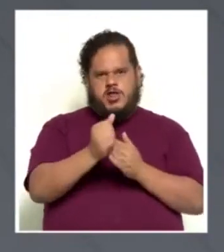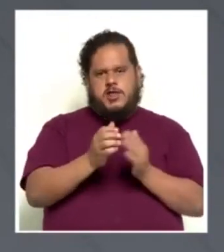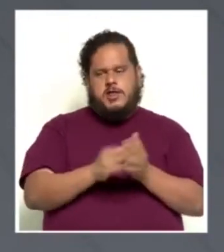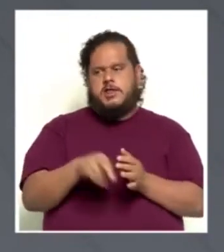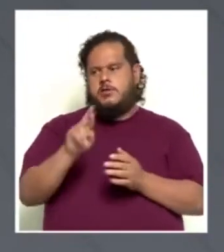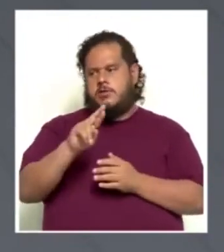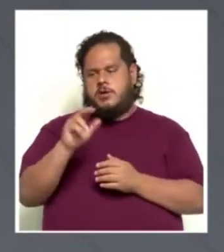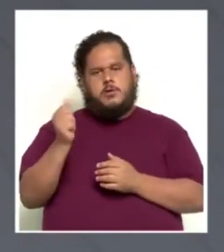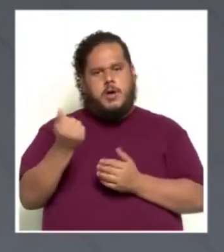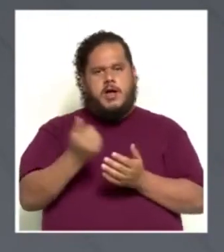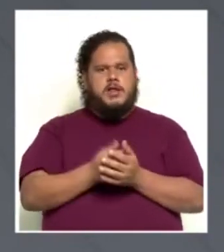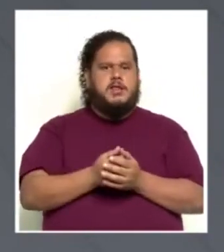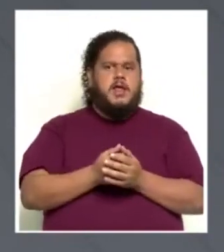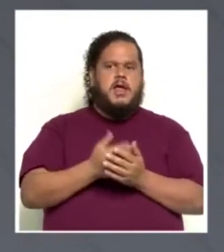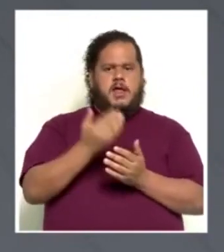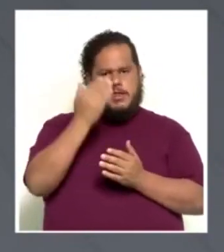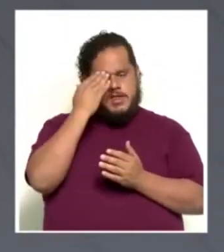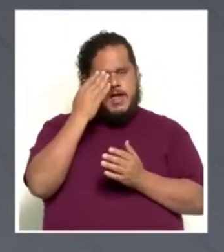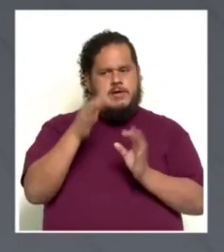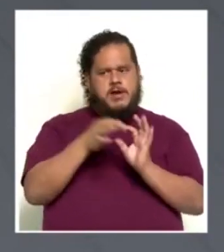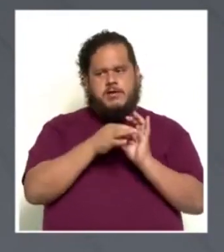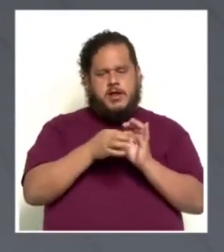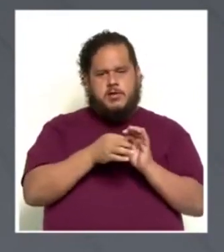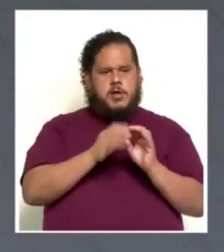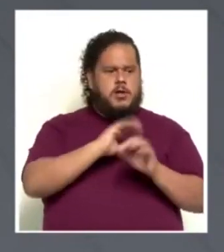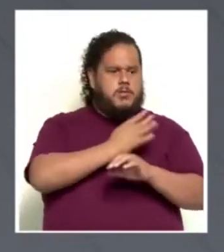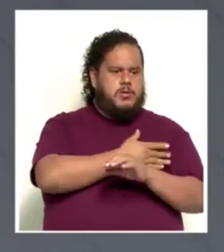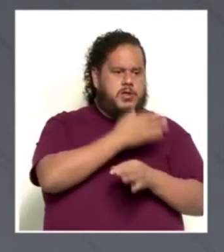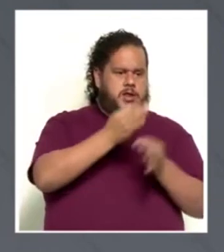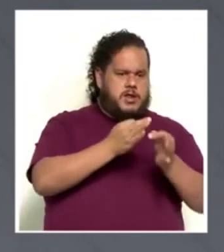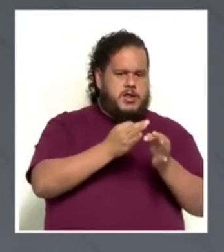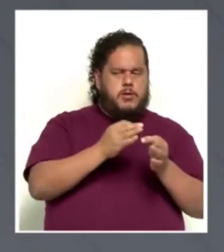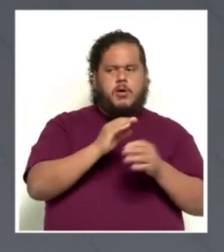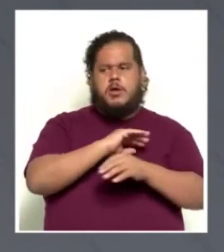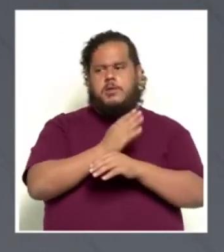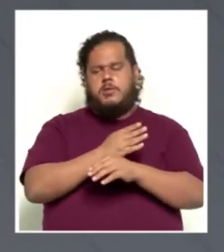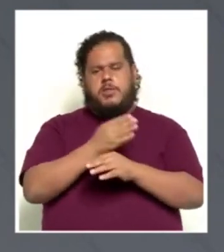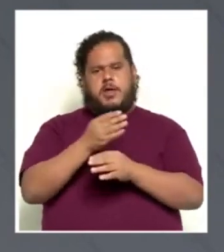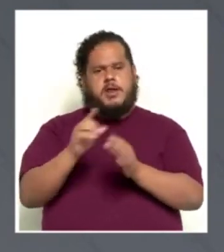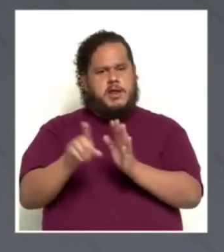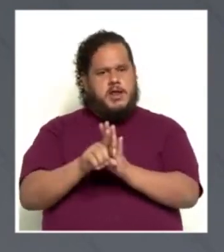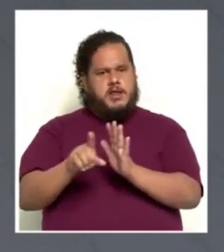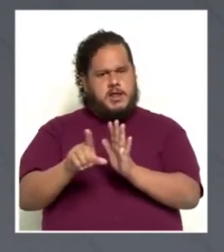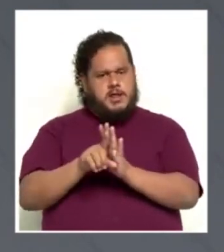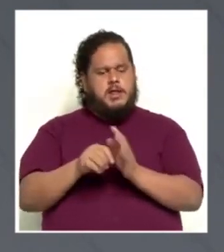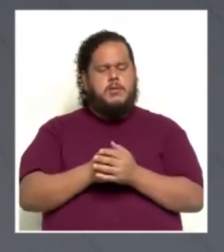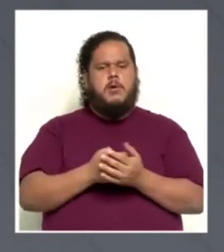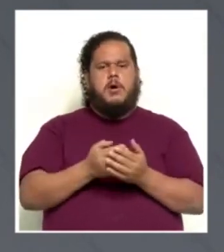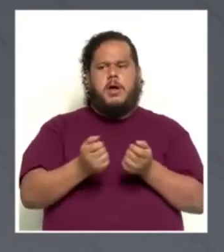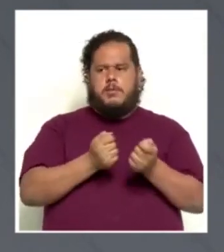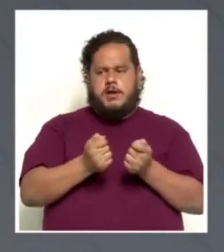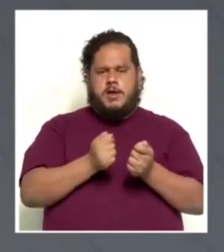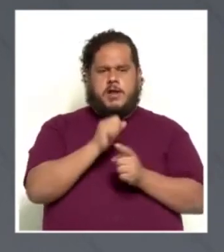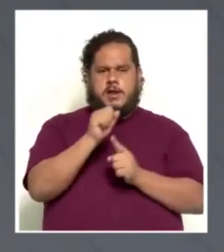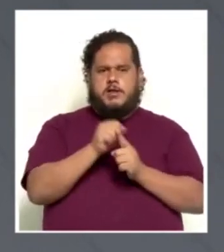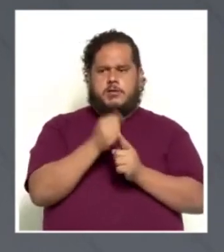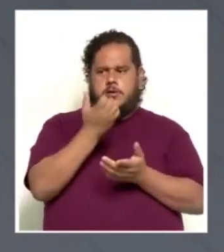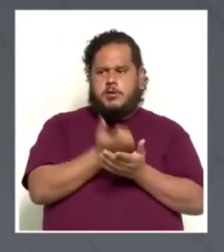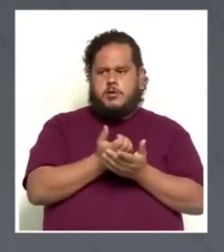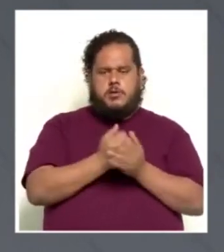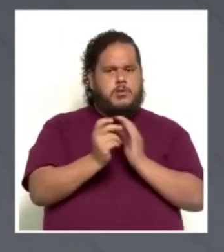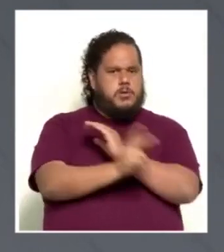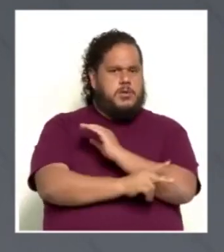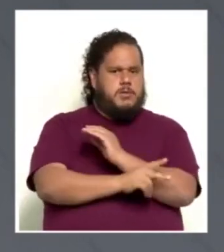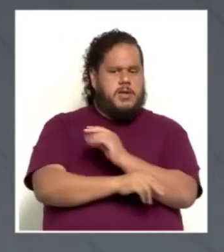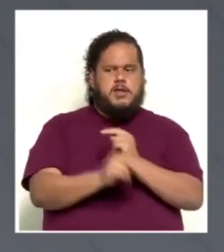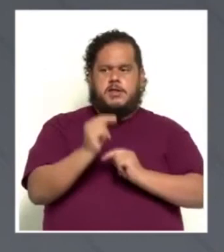interrelación entre Poder Ejecutivo y Legislativo, que maneja también muy bien el tema de los asuntos económicos del país,